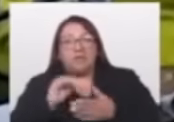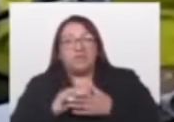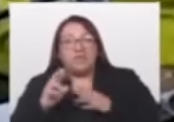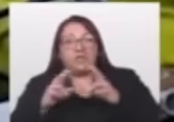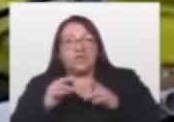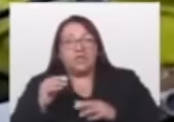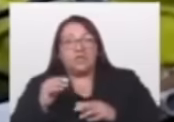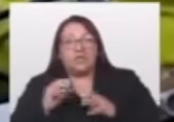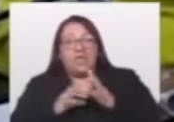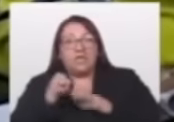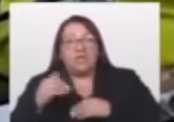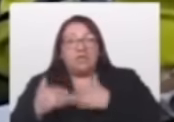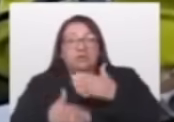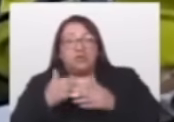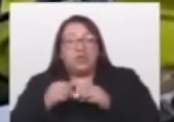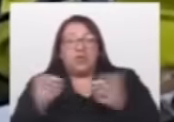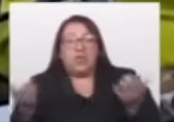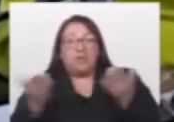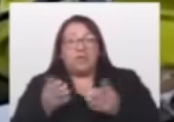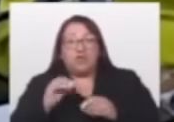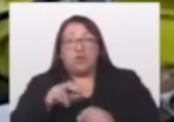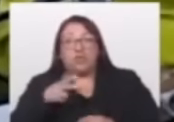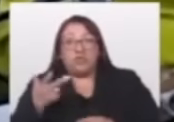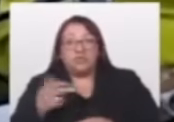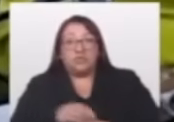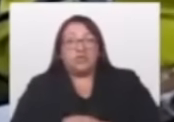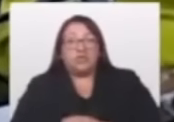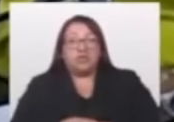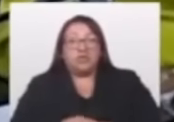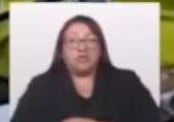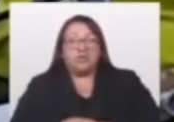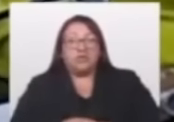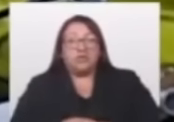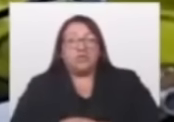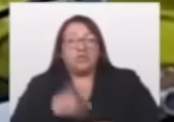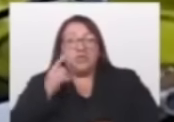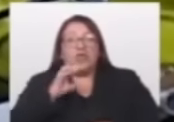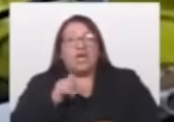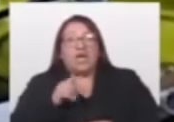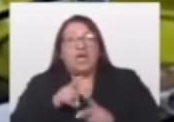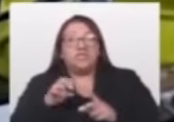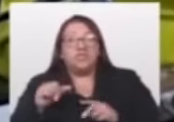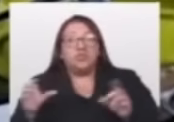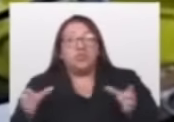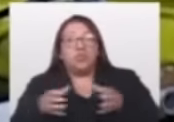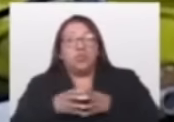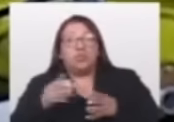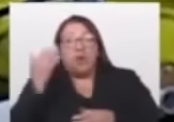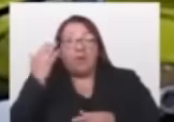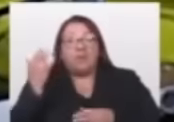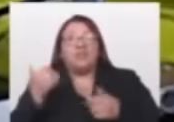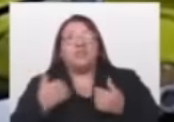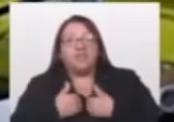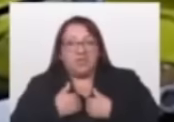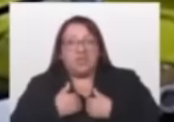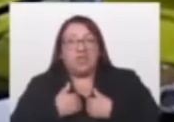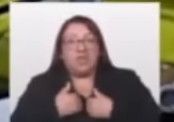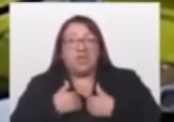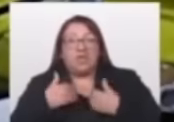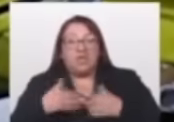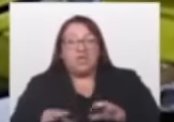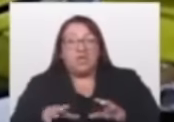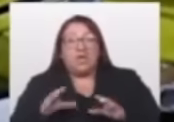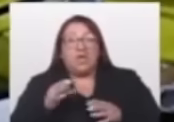relaciones de carácter extraprocesal con las partes o terceros. Y recordemos que el señor del Castillo, junto con otros militantes apristas, tienen formalizado en la